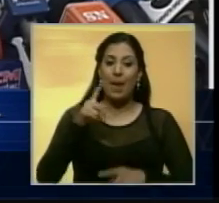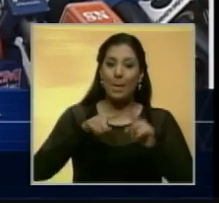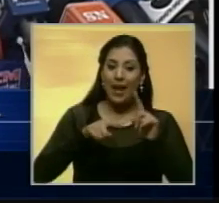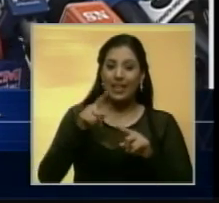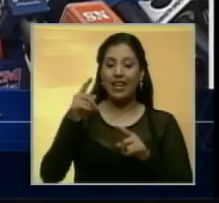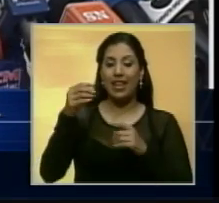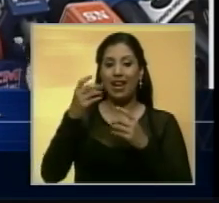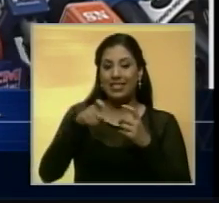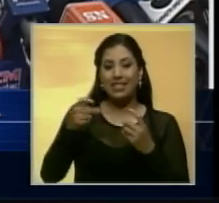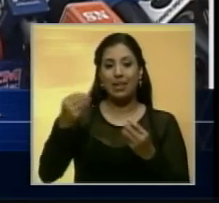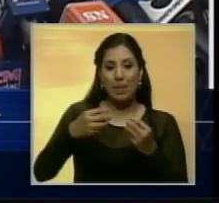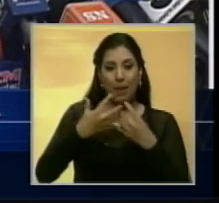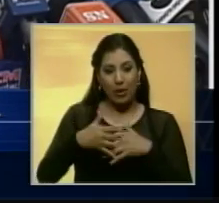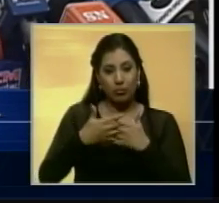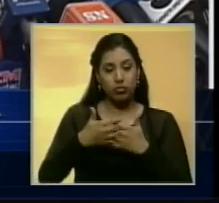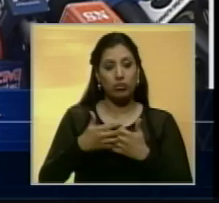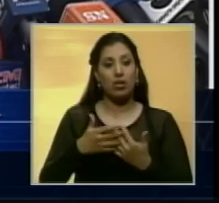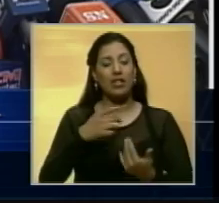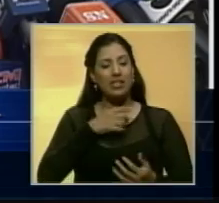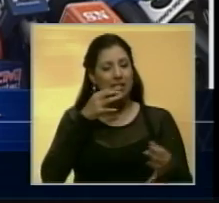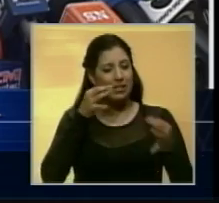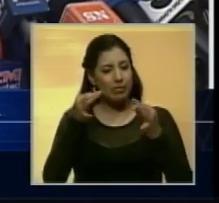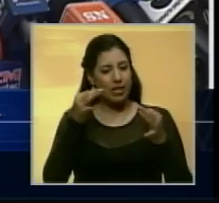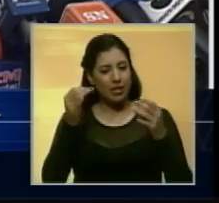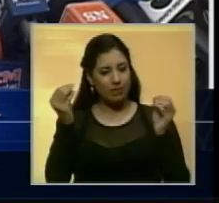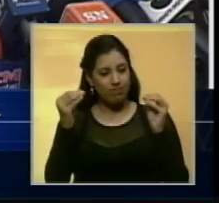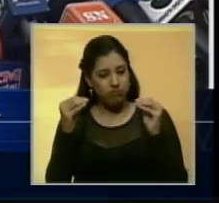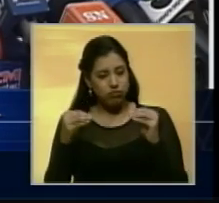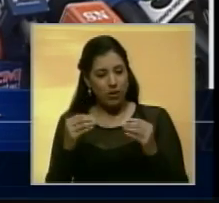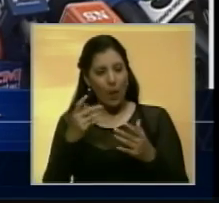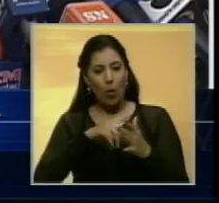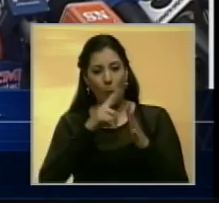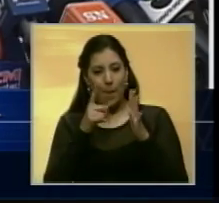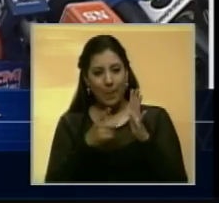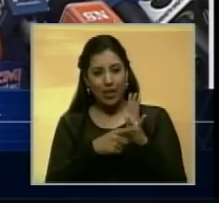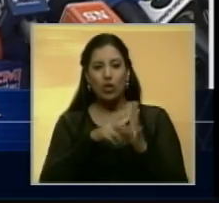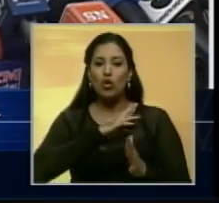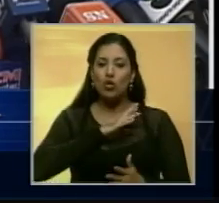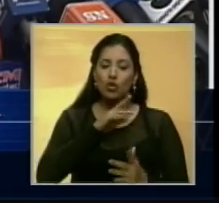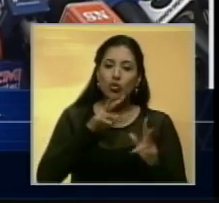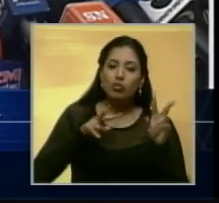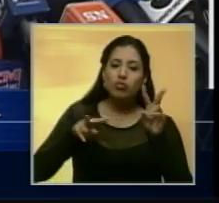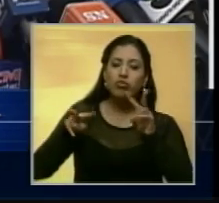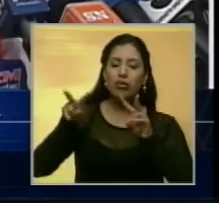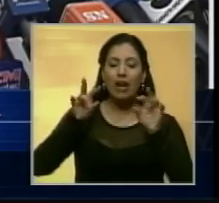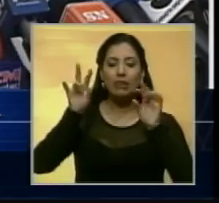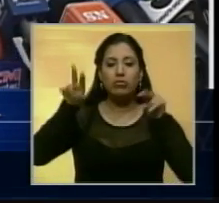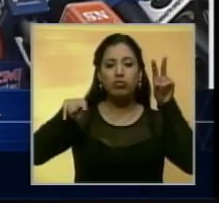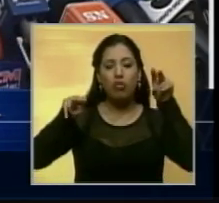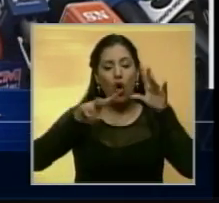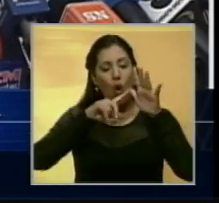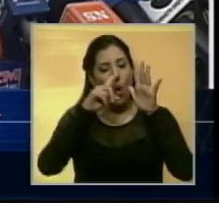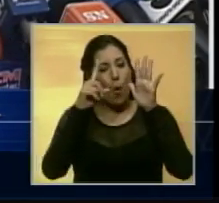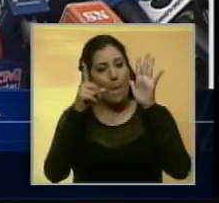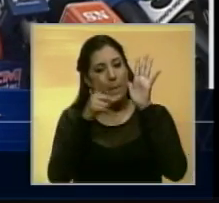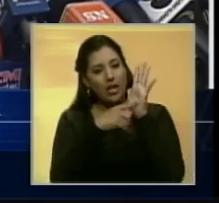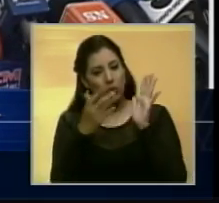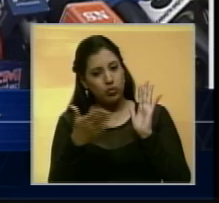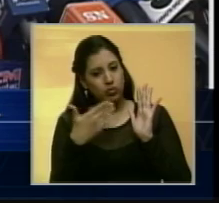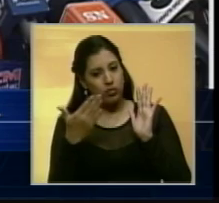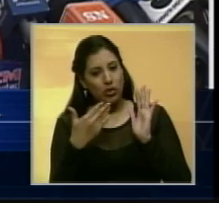materia prima. Expliquemos a detalle y demos un paseo por todo el portafolio